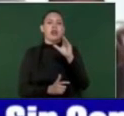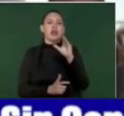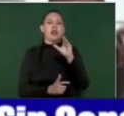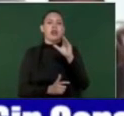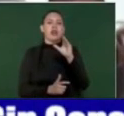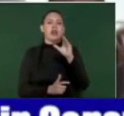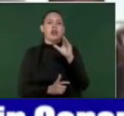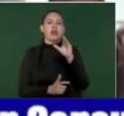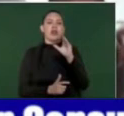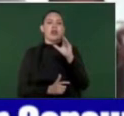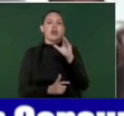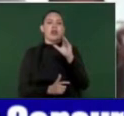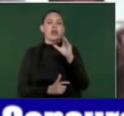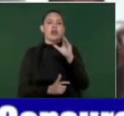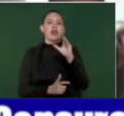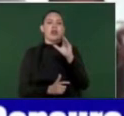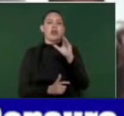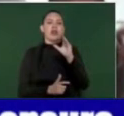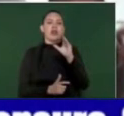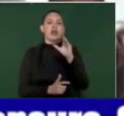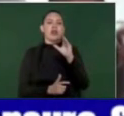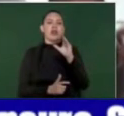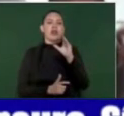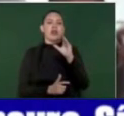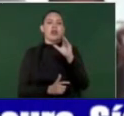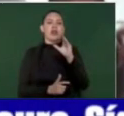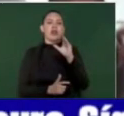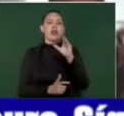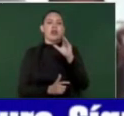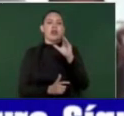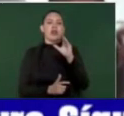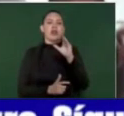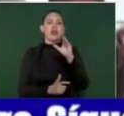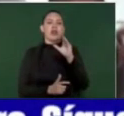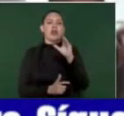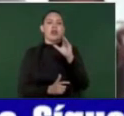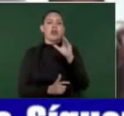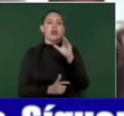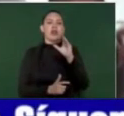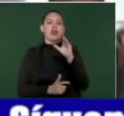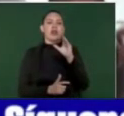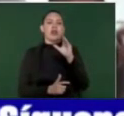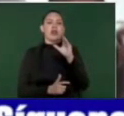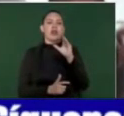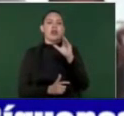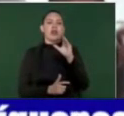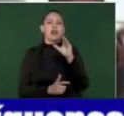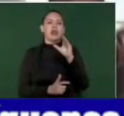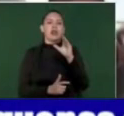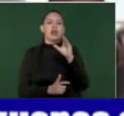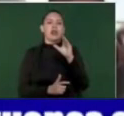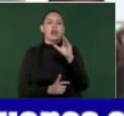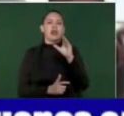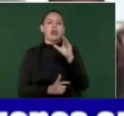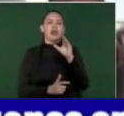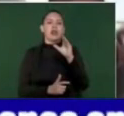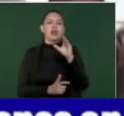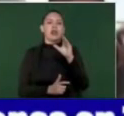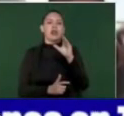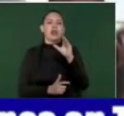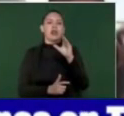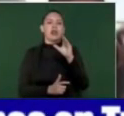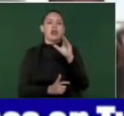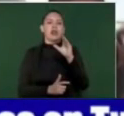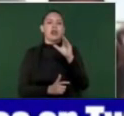grande en la historia al ejército. Fíjate lo interesante, esto es, yo creo que esto debería